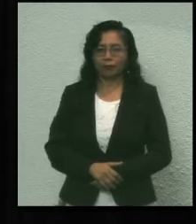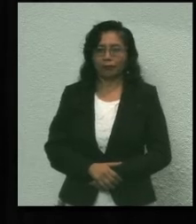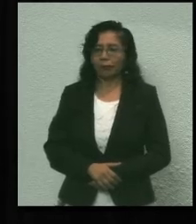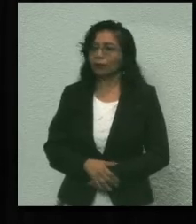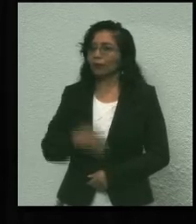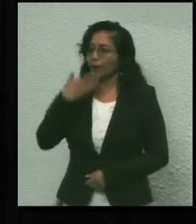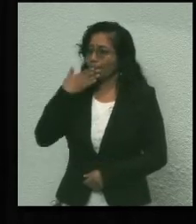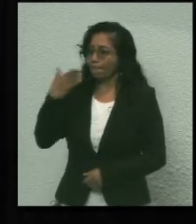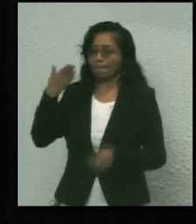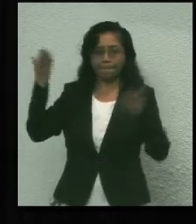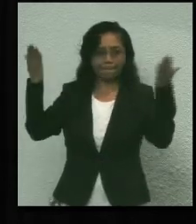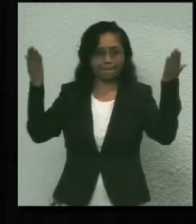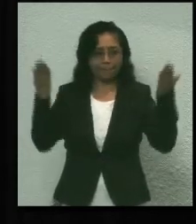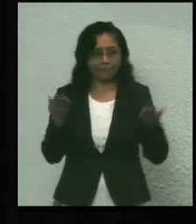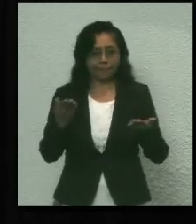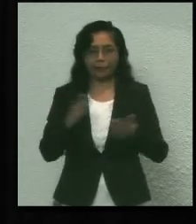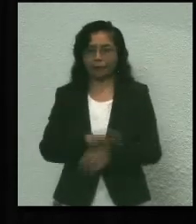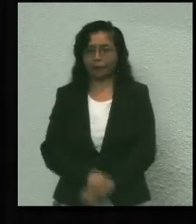Bienvenidos.